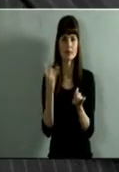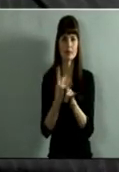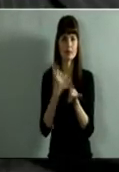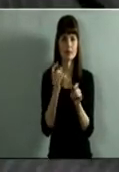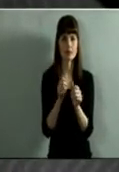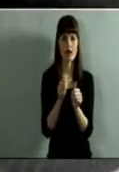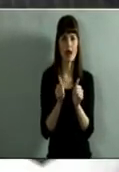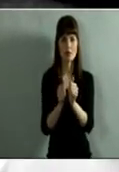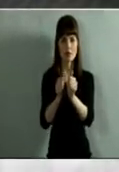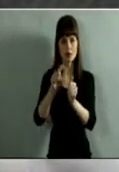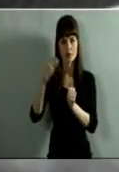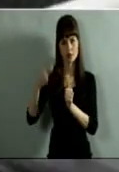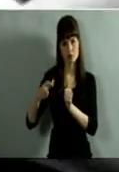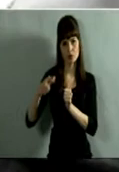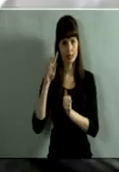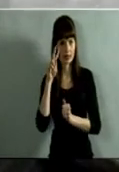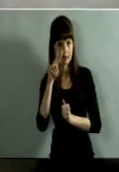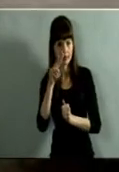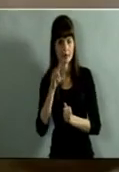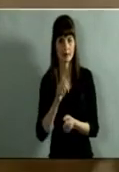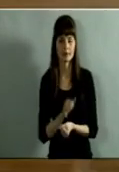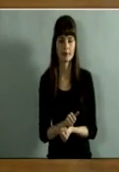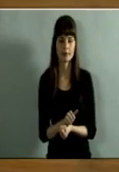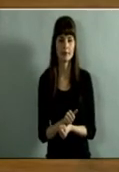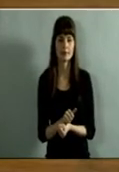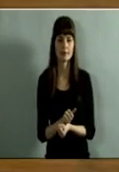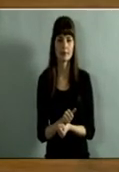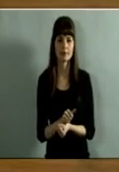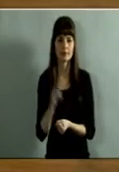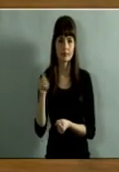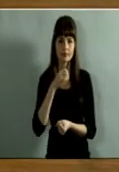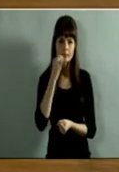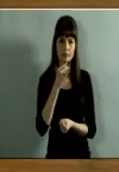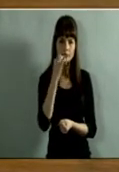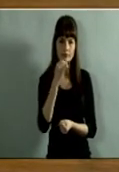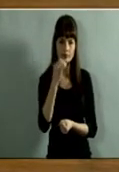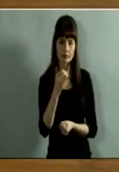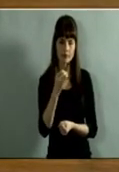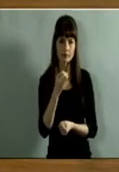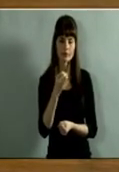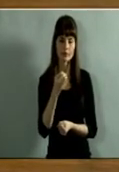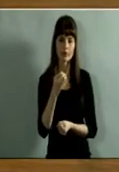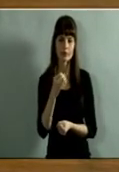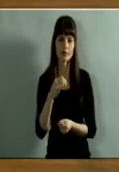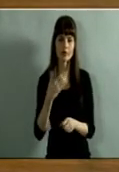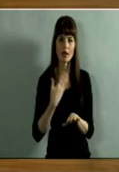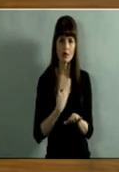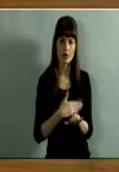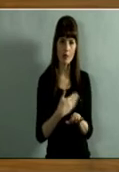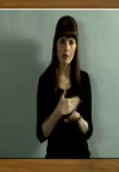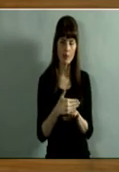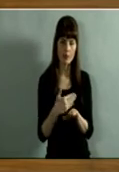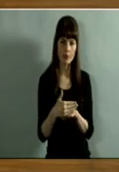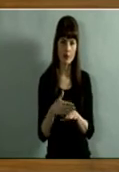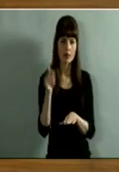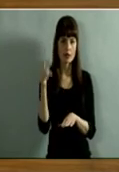al lado mío que me acompañe, ¿no? Y esto fue algo que pasó el tiempo y yo decía, Dios lo va a